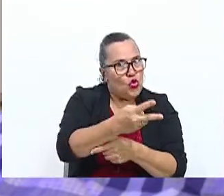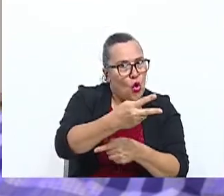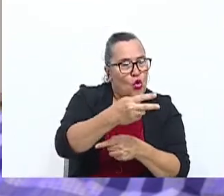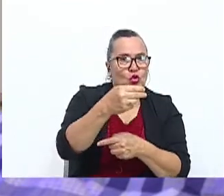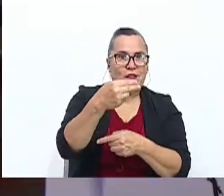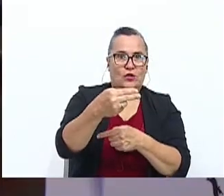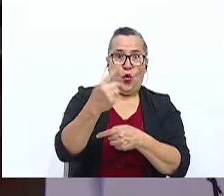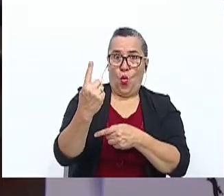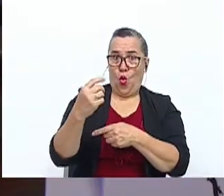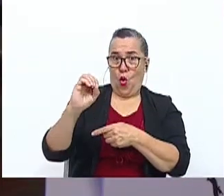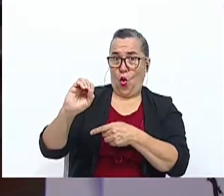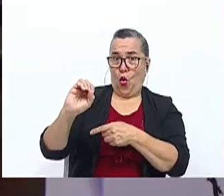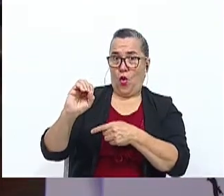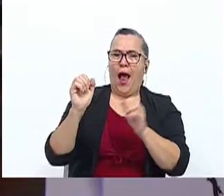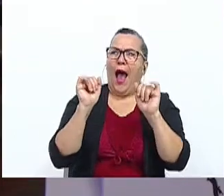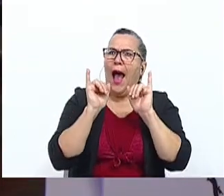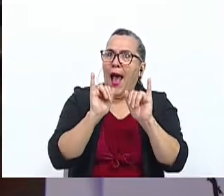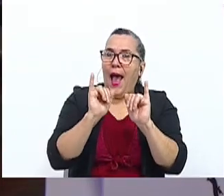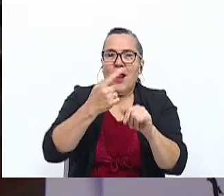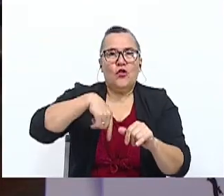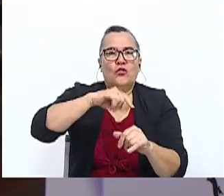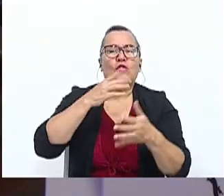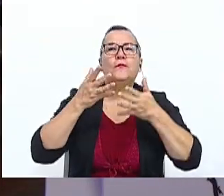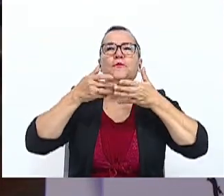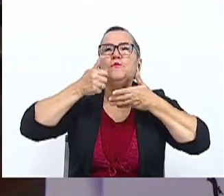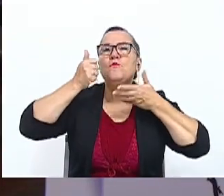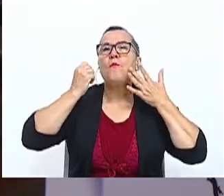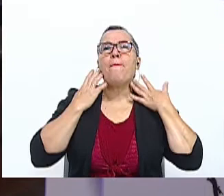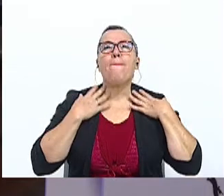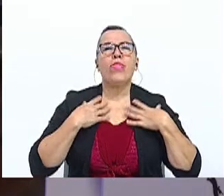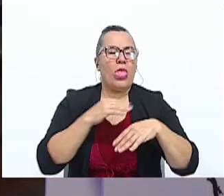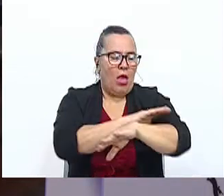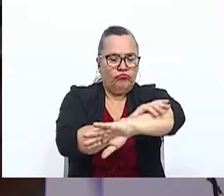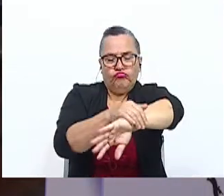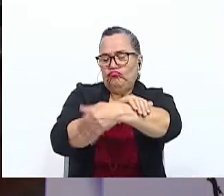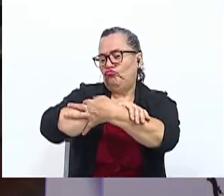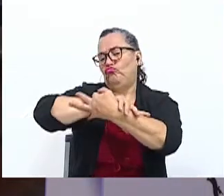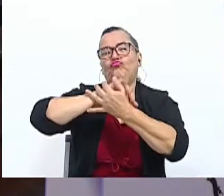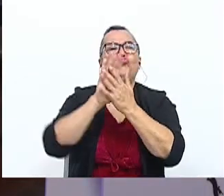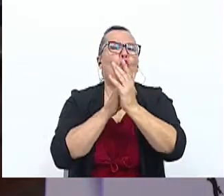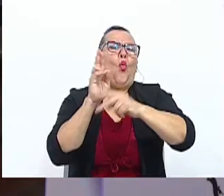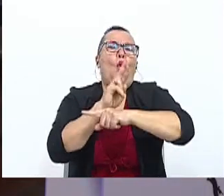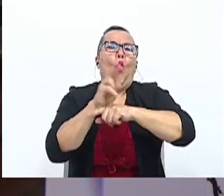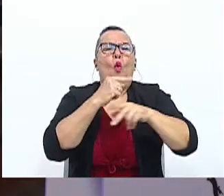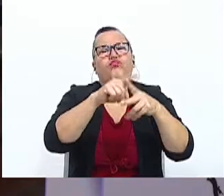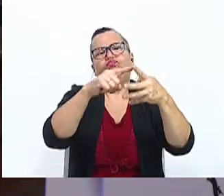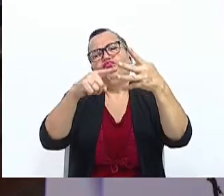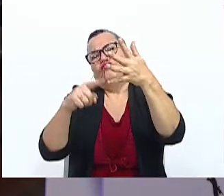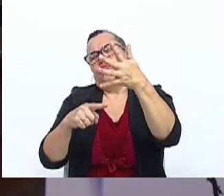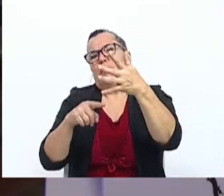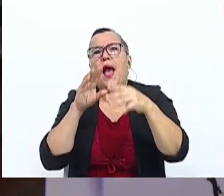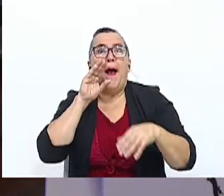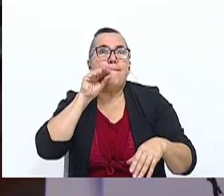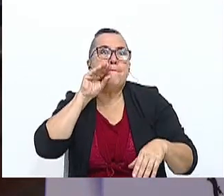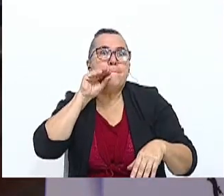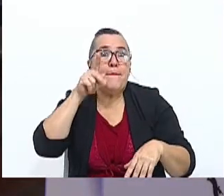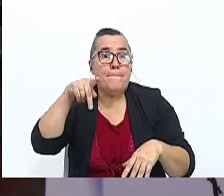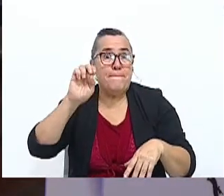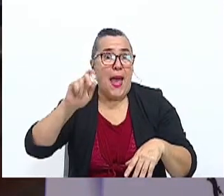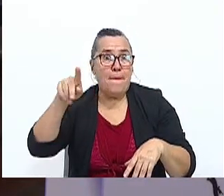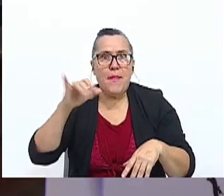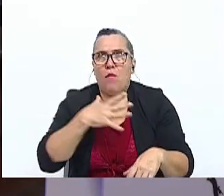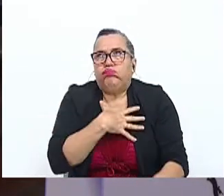1 de oxígeno. Con eso nos podemos refrescar, limpiarnos, usarlo para un montón de cosas. Bueno, a mi perro Pepe le encanta tomar